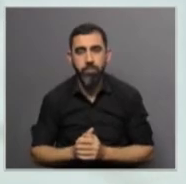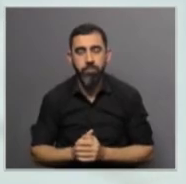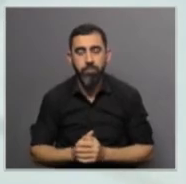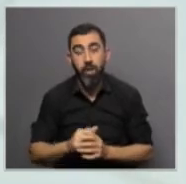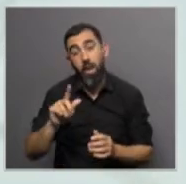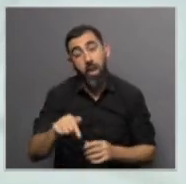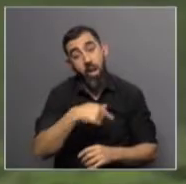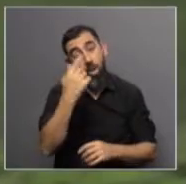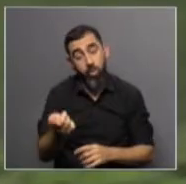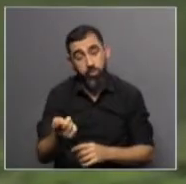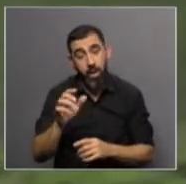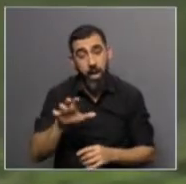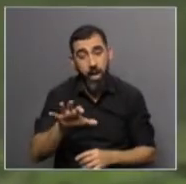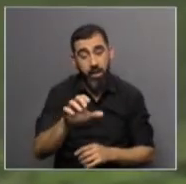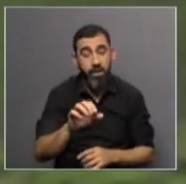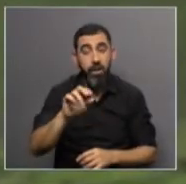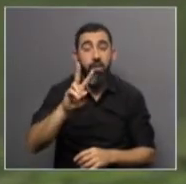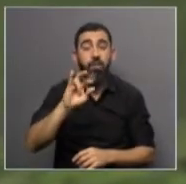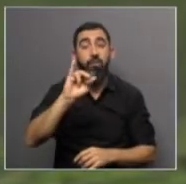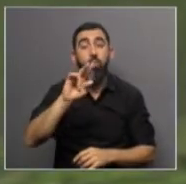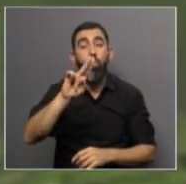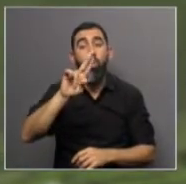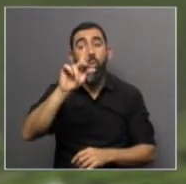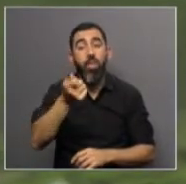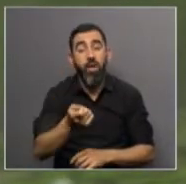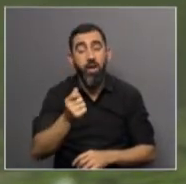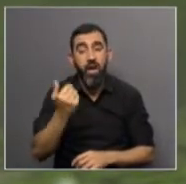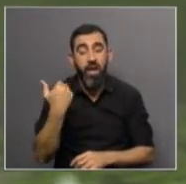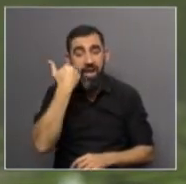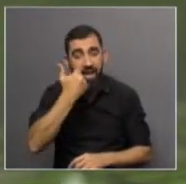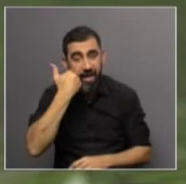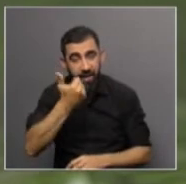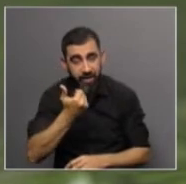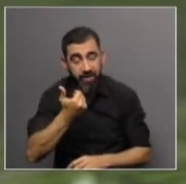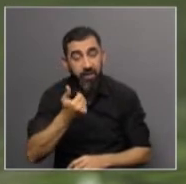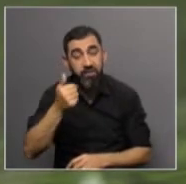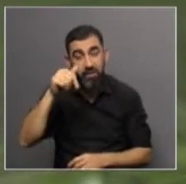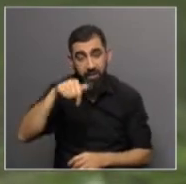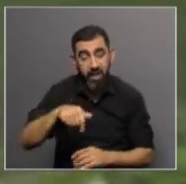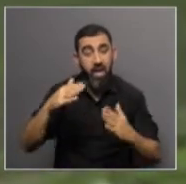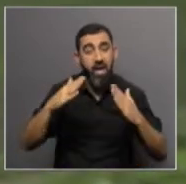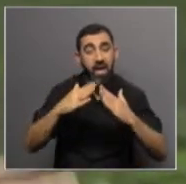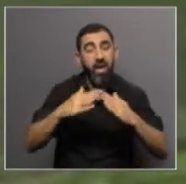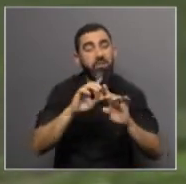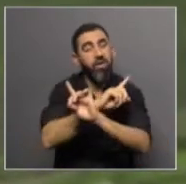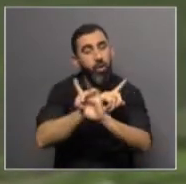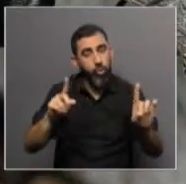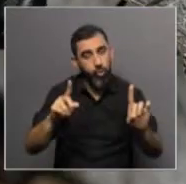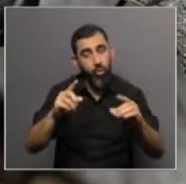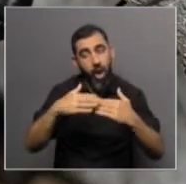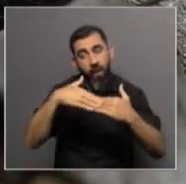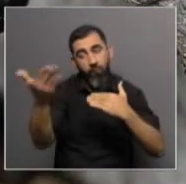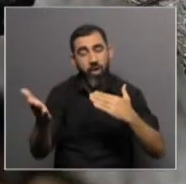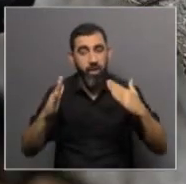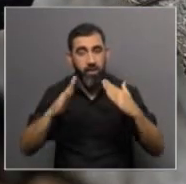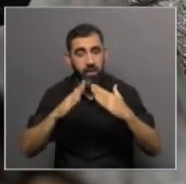Y la otra especie de araña es la viuda negra, que esa araña no se encuentra en las casas, sino que se encuentra por fuera de las